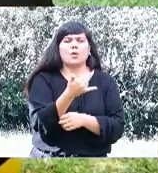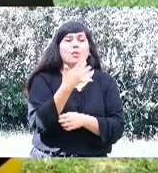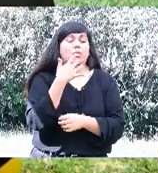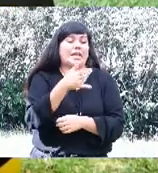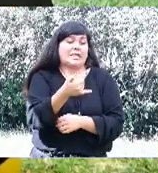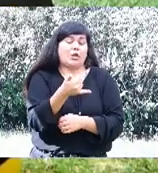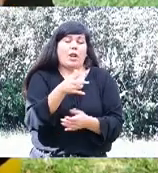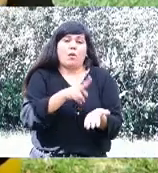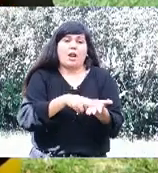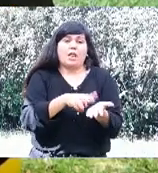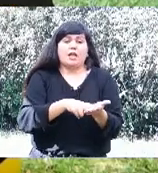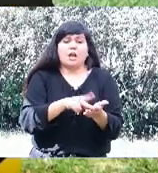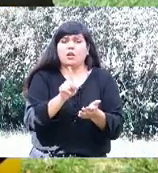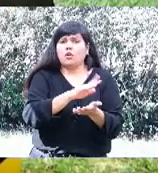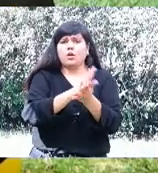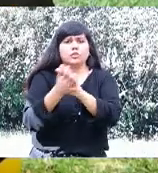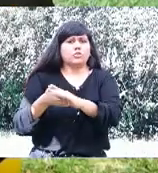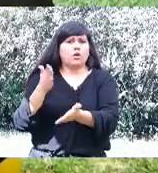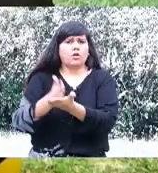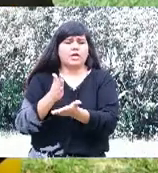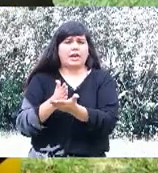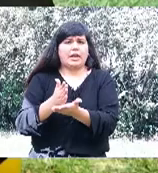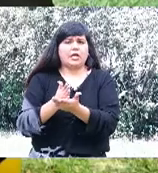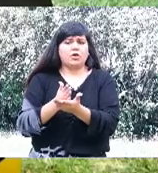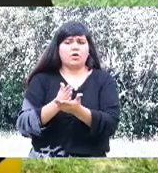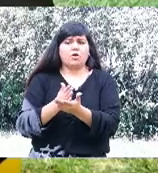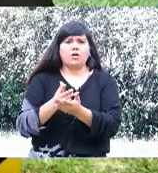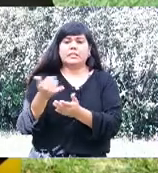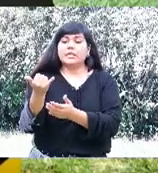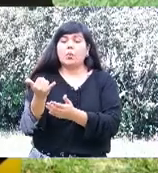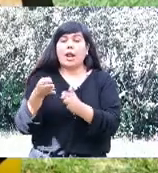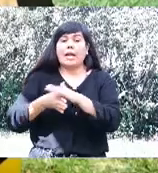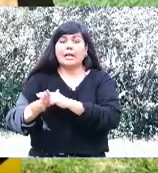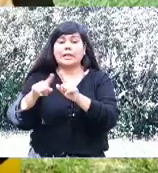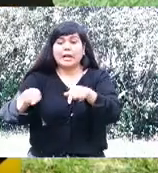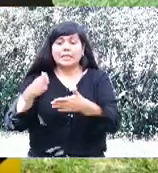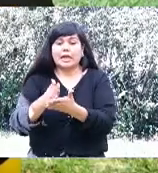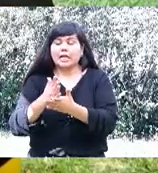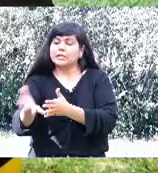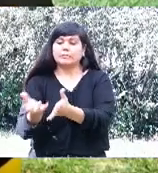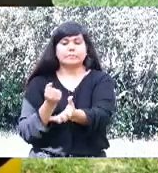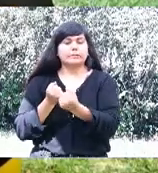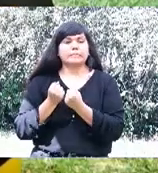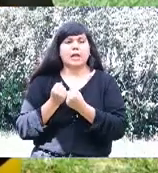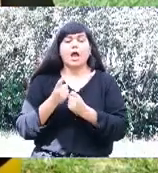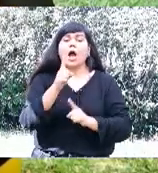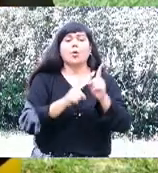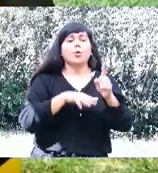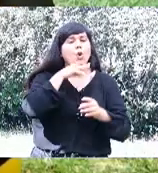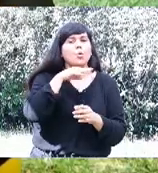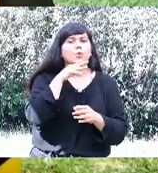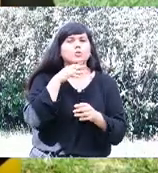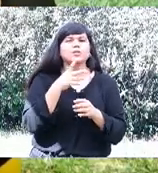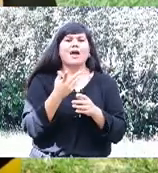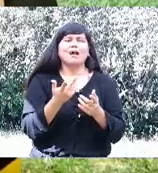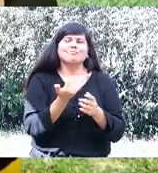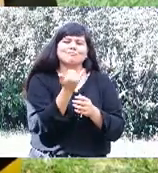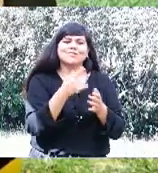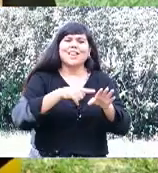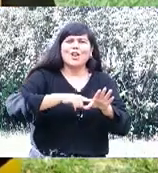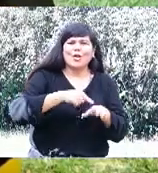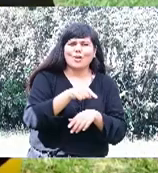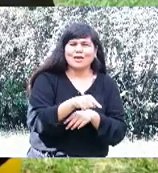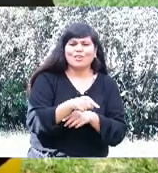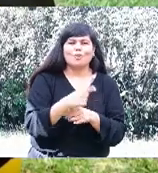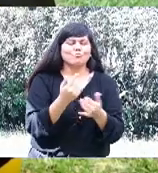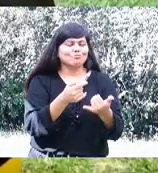realidad no todos los colegios se quitan todos los colegios se los teléfonos hay algunos que lo usan Digamos como insumo tecnológico sin embargo cómo